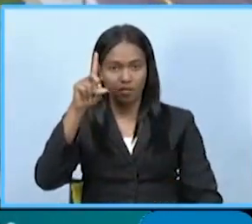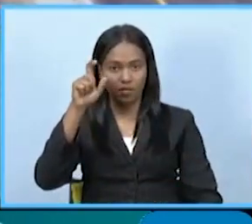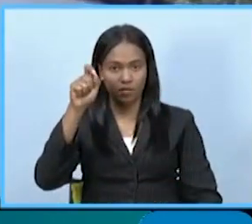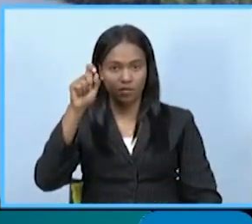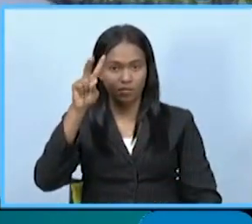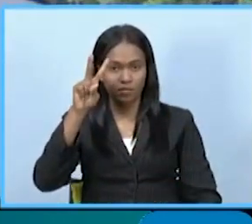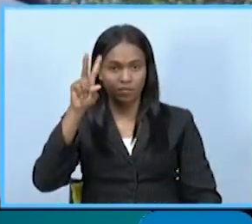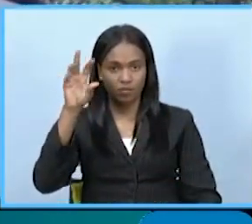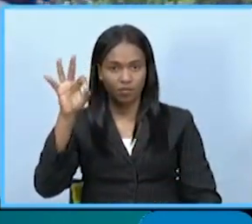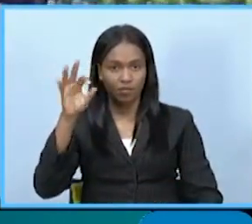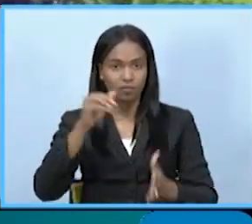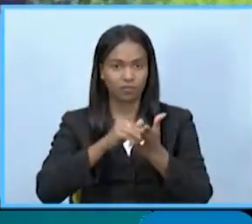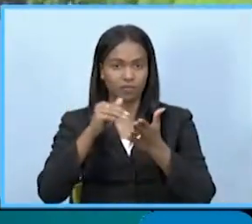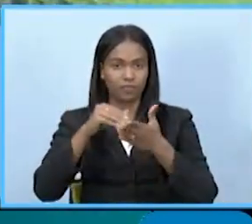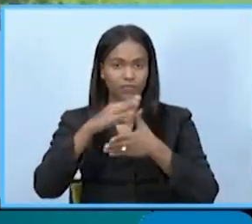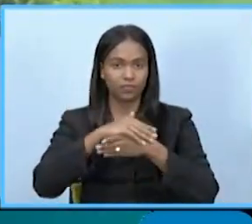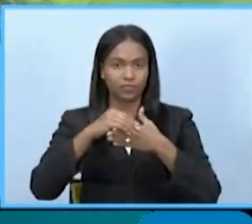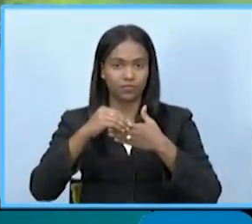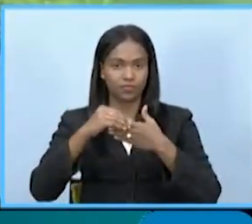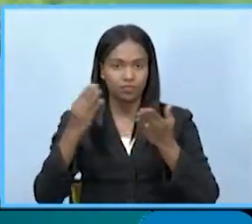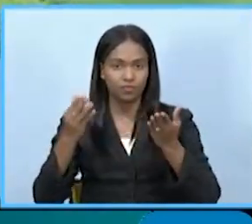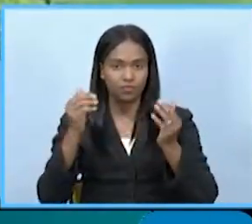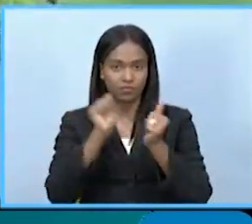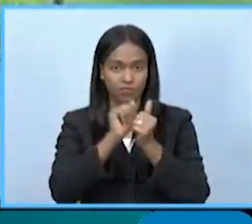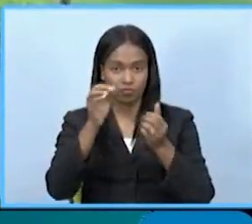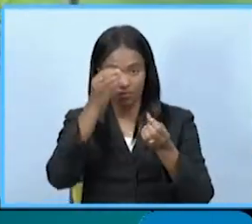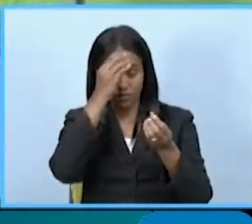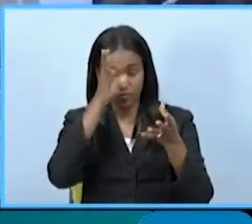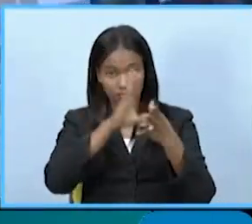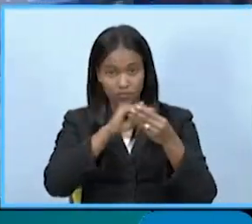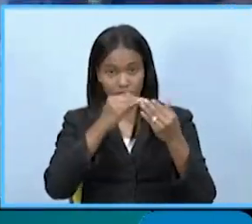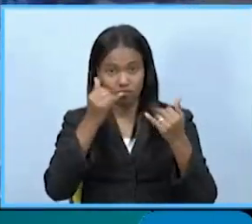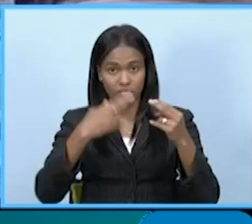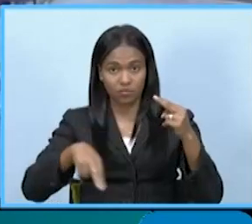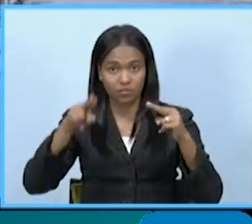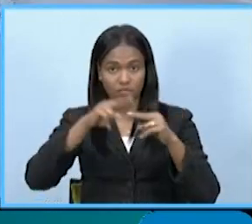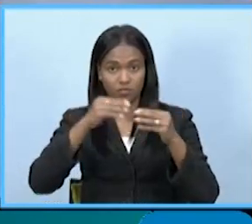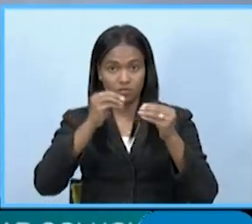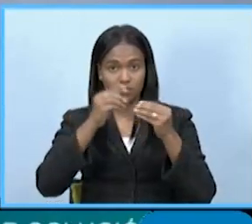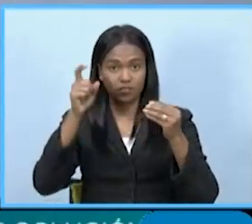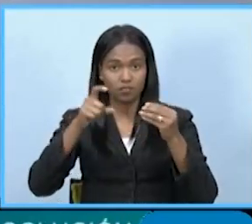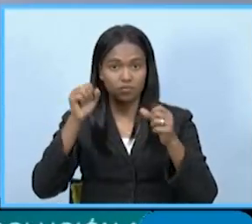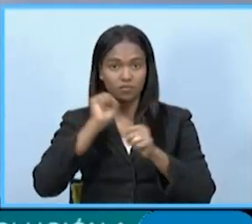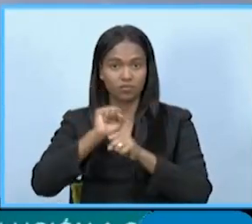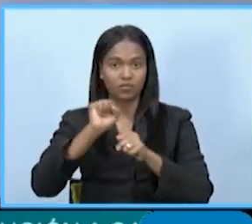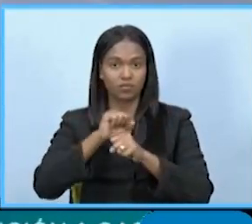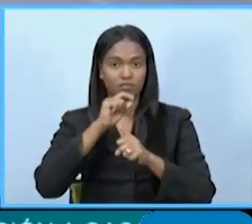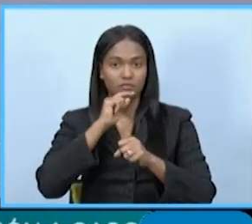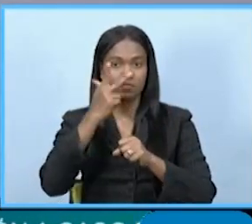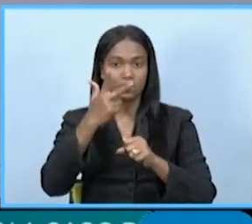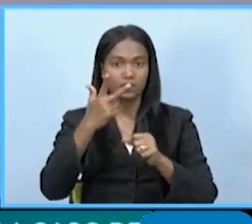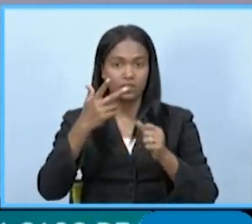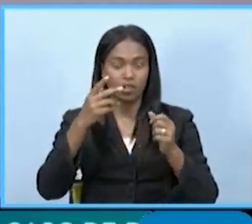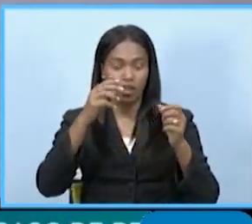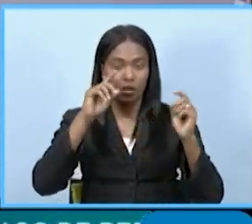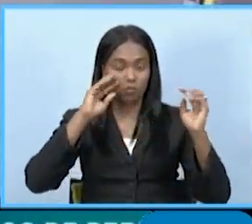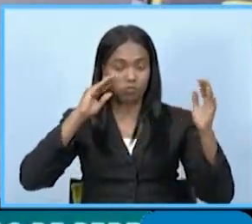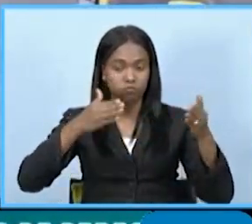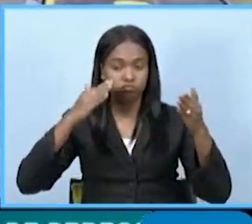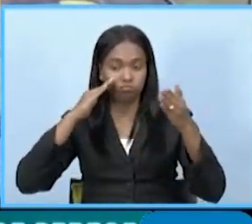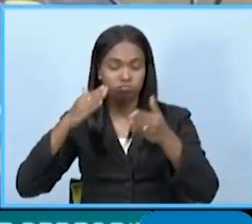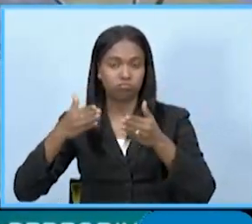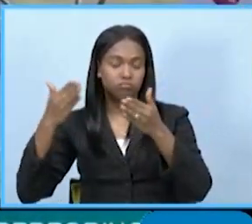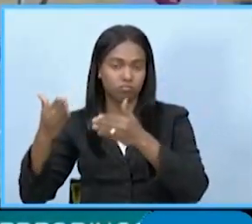millones de dólares. El informe resalta que el crecimiento se debe al desempeño de 3 partidas claves, como